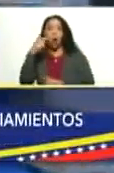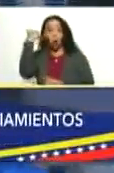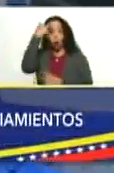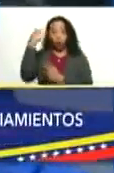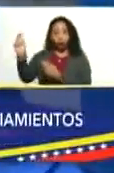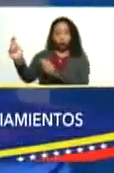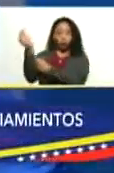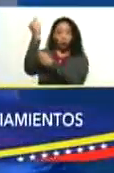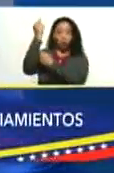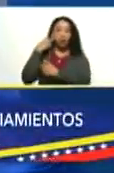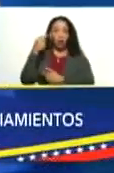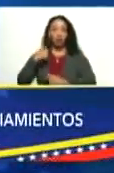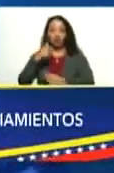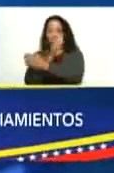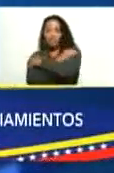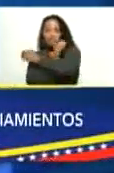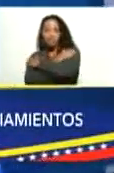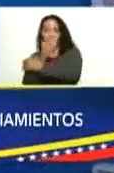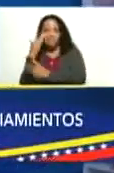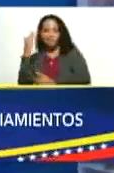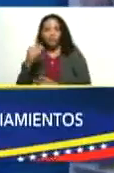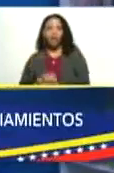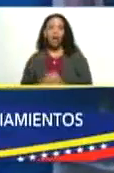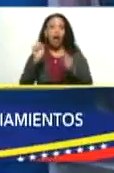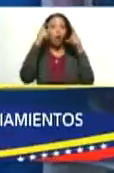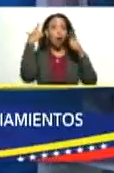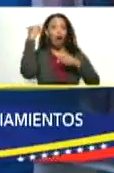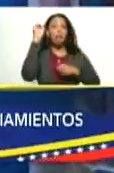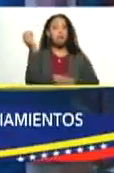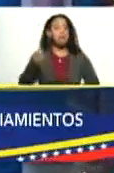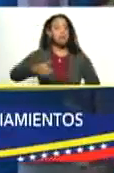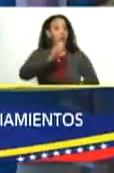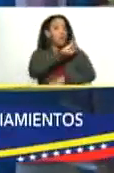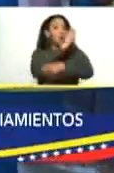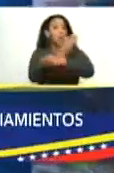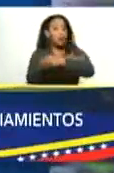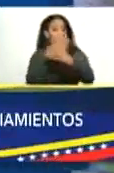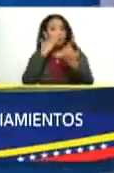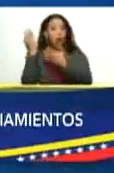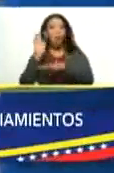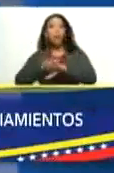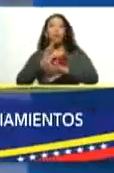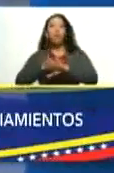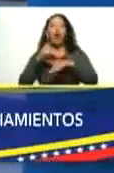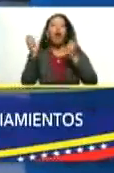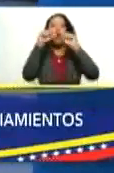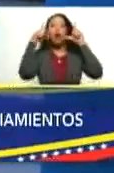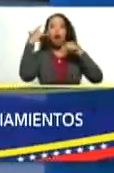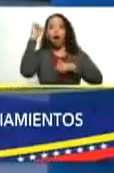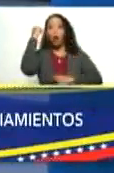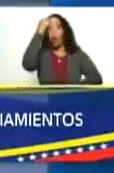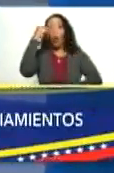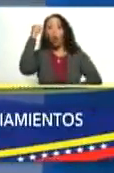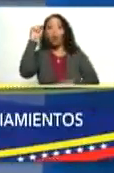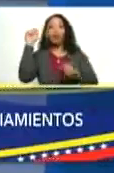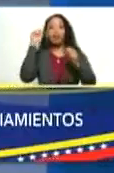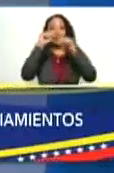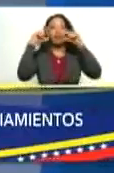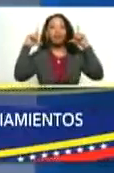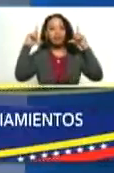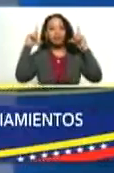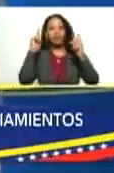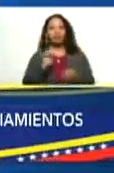turco. Te felicito. Claro. Y en La Guaira tiene más fuerza, ah, porque La Guaira viene el ojo de La Guaira. Mira,